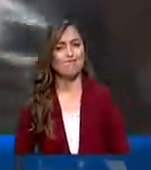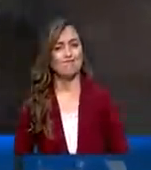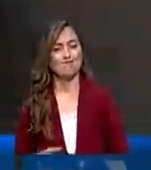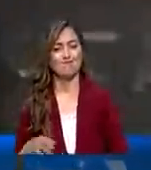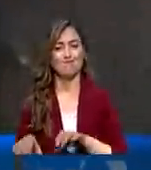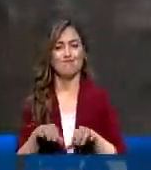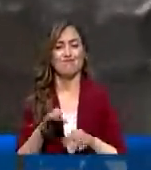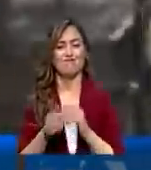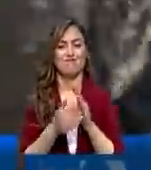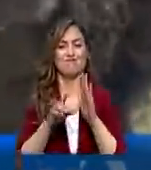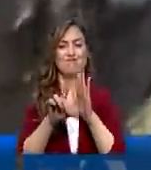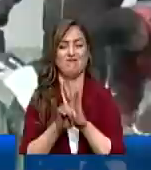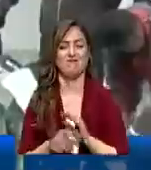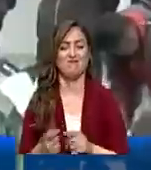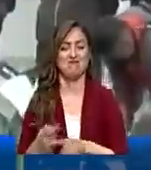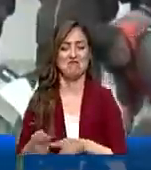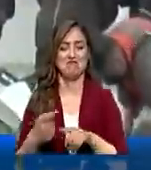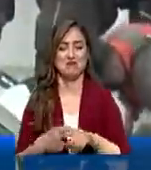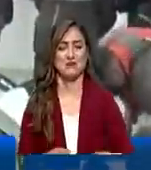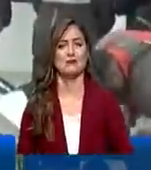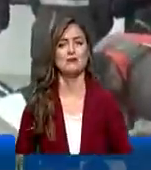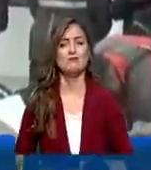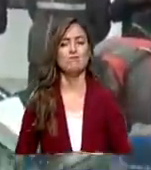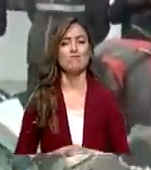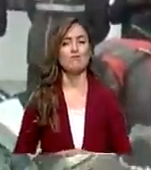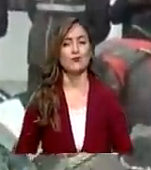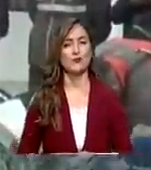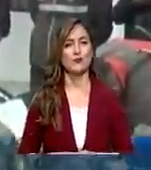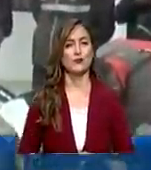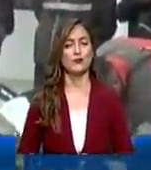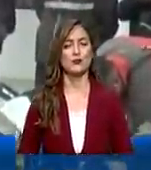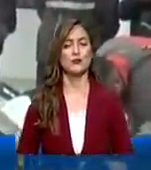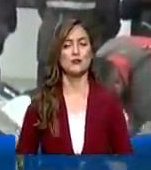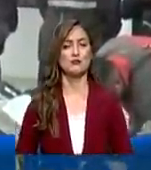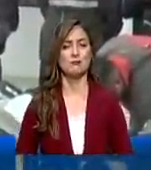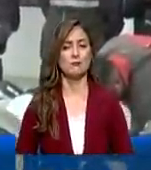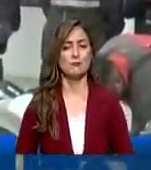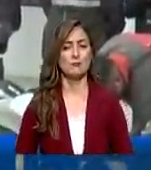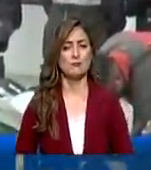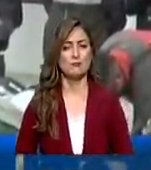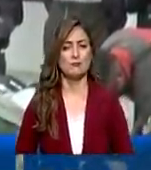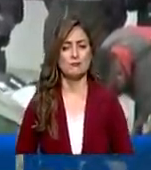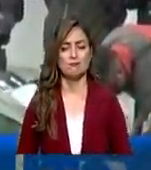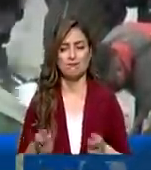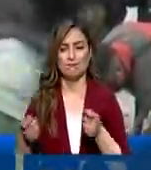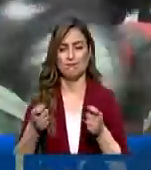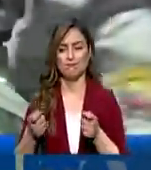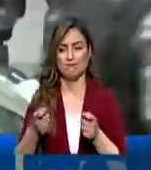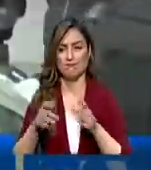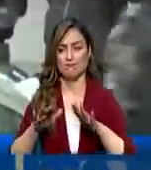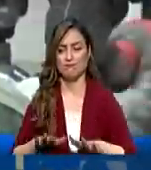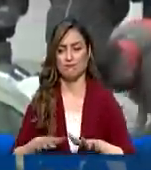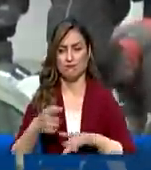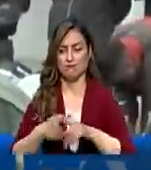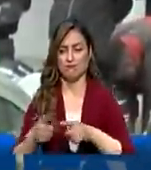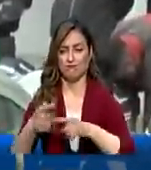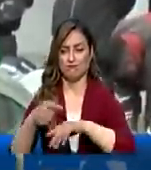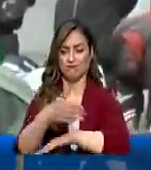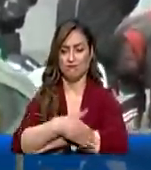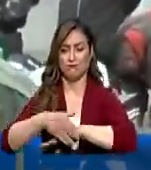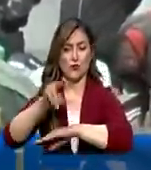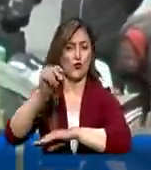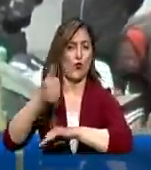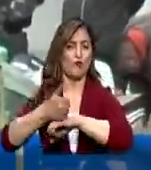de actividades ilegales. Bueno, estamos haciendo ya operaciones de forma permanente en diferentes pasos fronterizos no